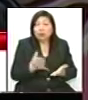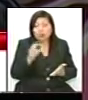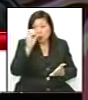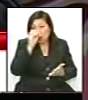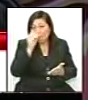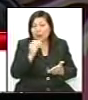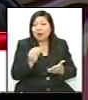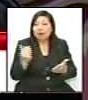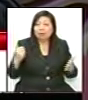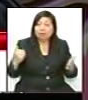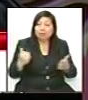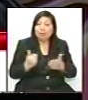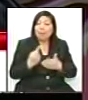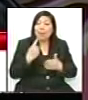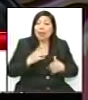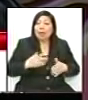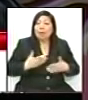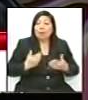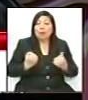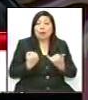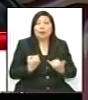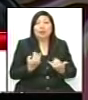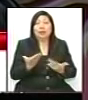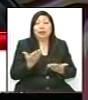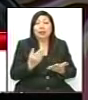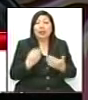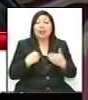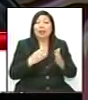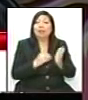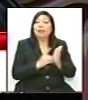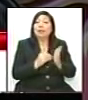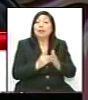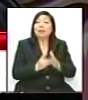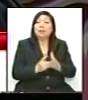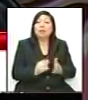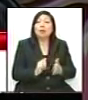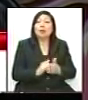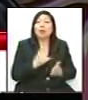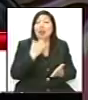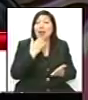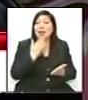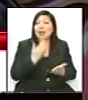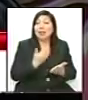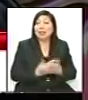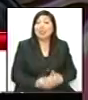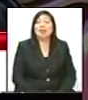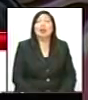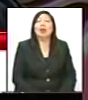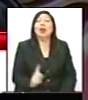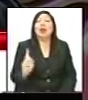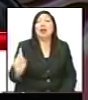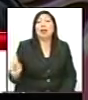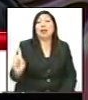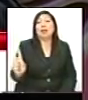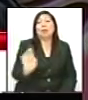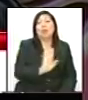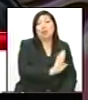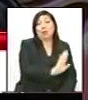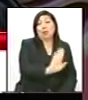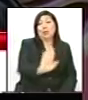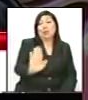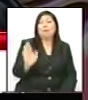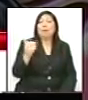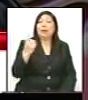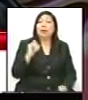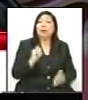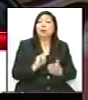opiniones, aportes, para poder elaborar el dictamen correspondiente. Yo les agradezco a cada uno de ustedes